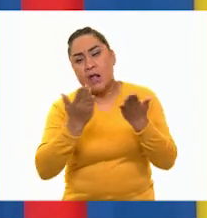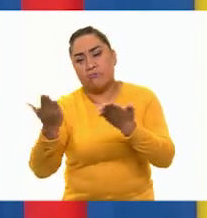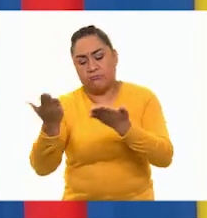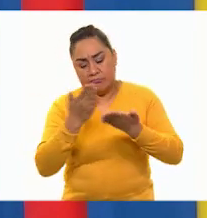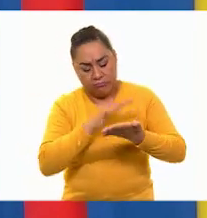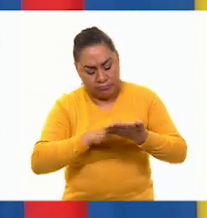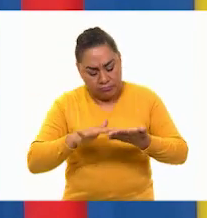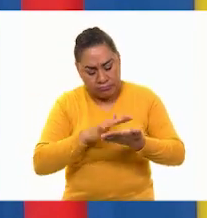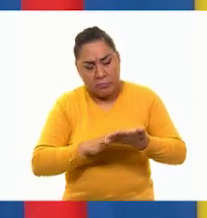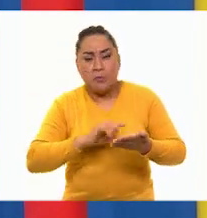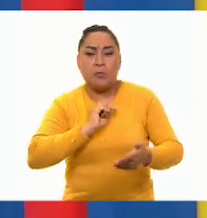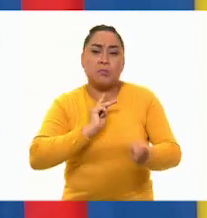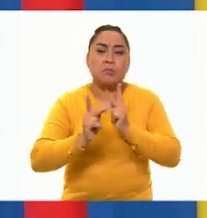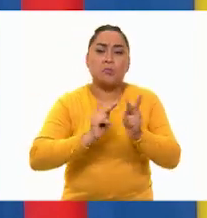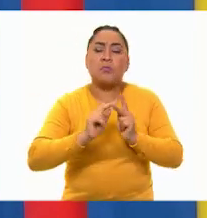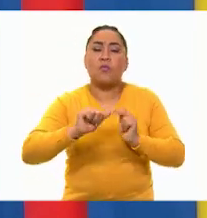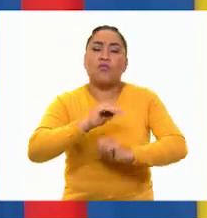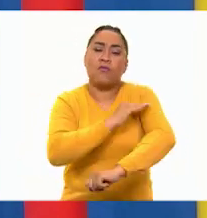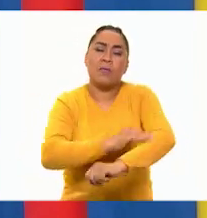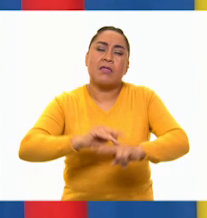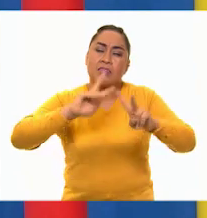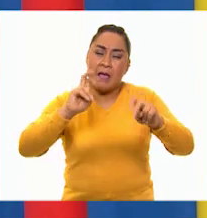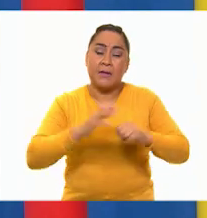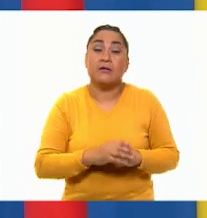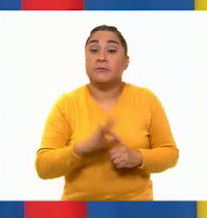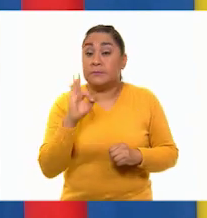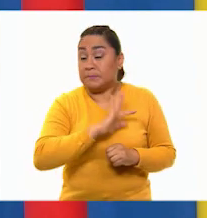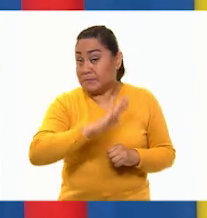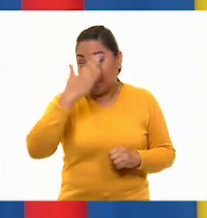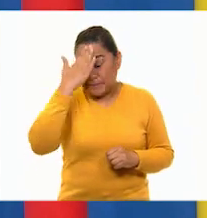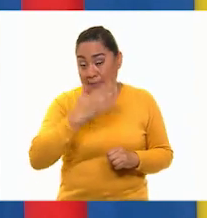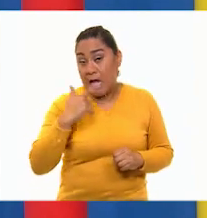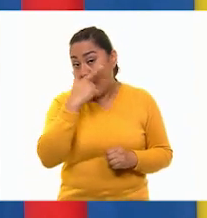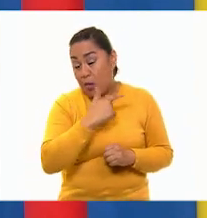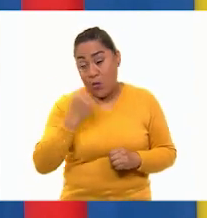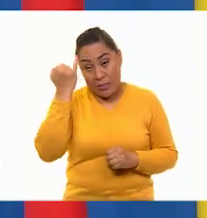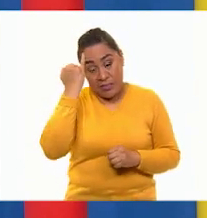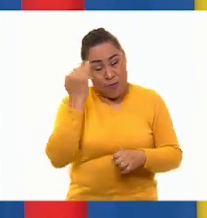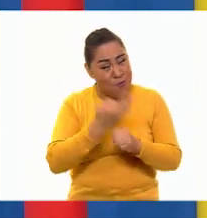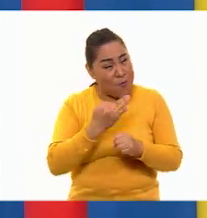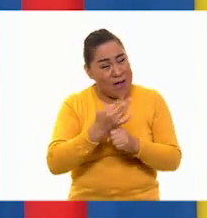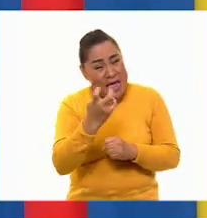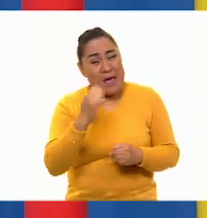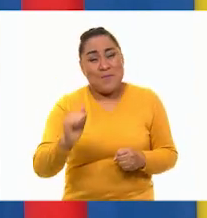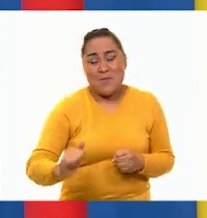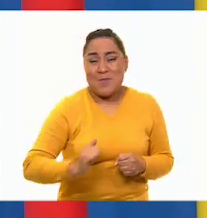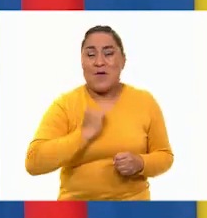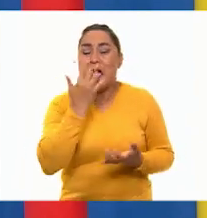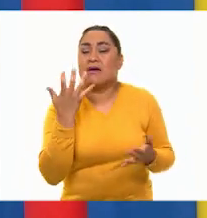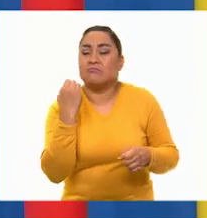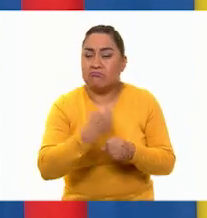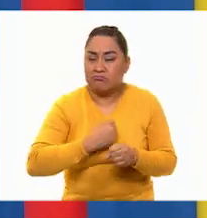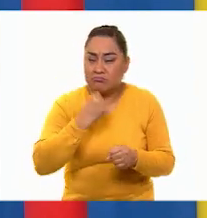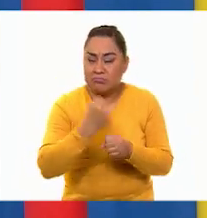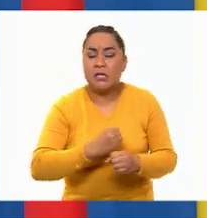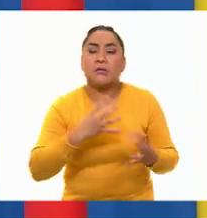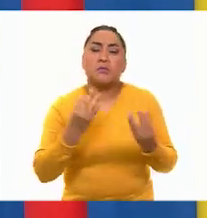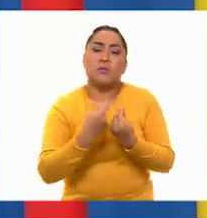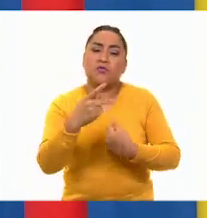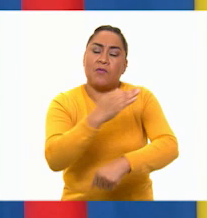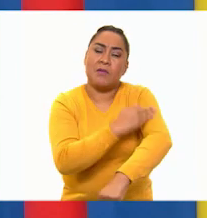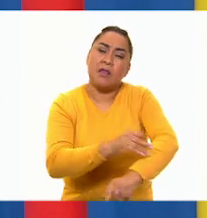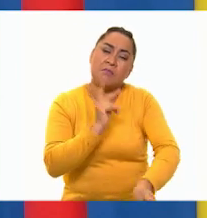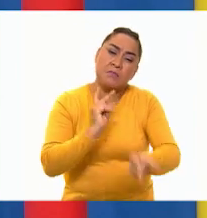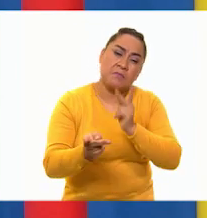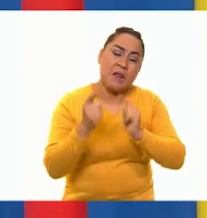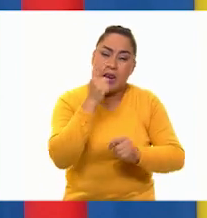y comenta el tema de hoy con tu familia. Si tienes la fortuna de hablar una lengua indígena, aprovecha este momento para practicarla y platica con tu familia